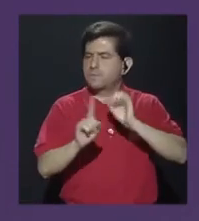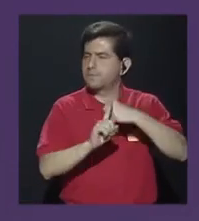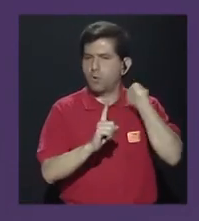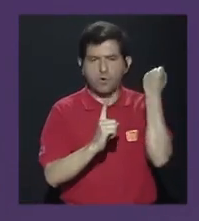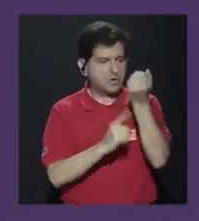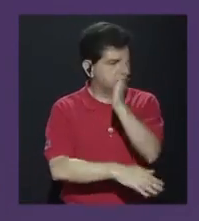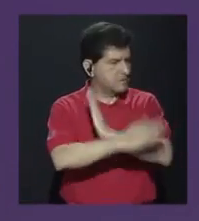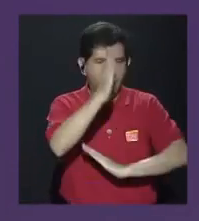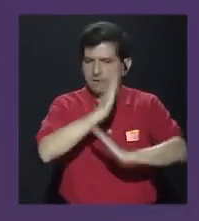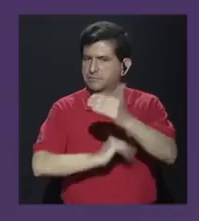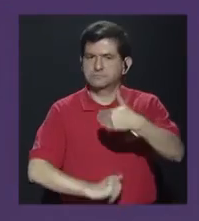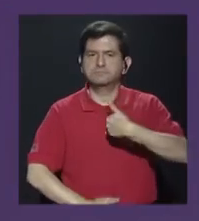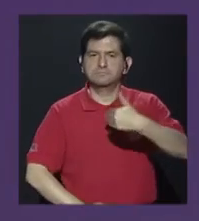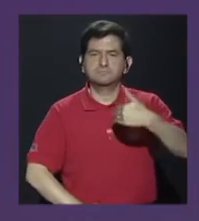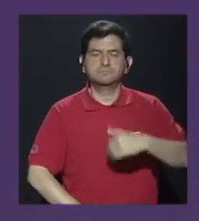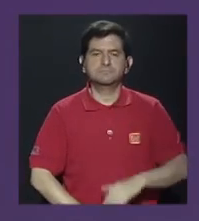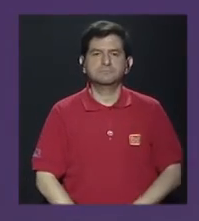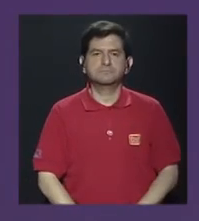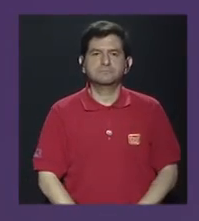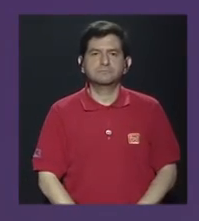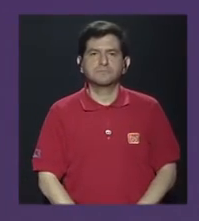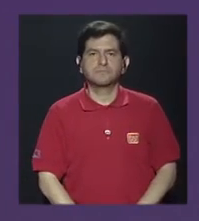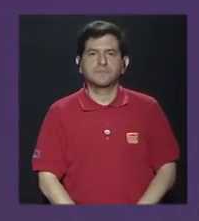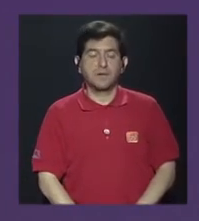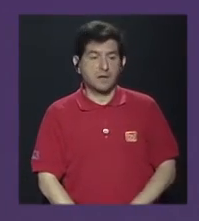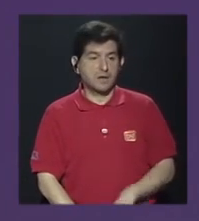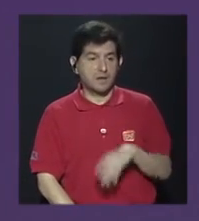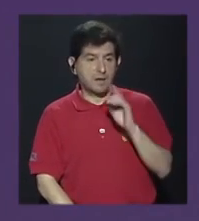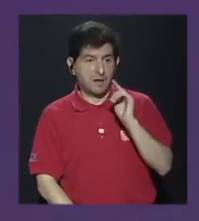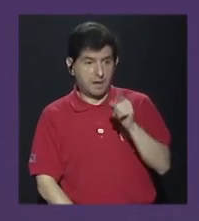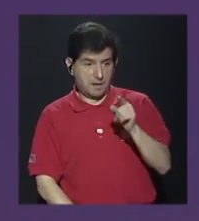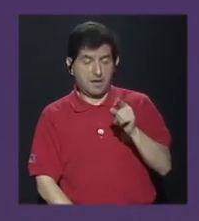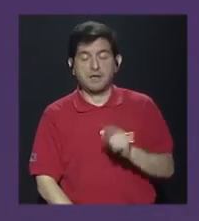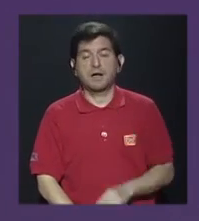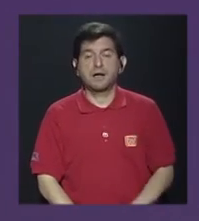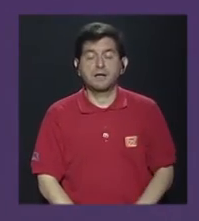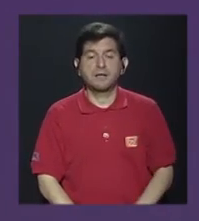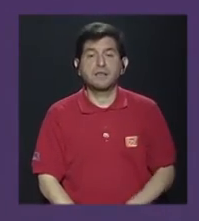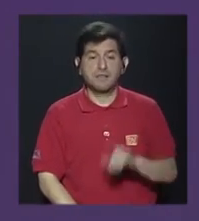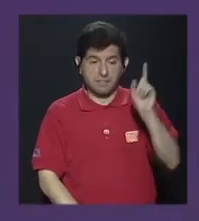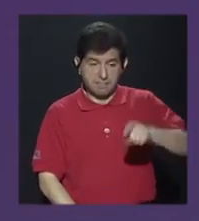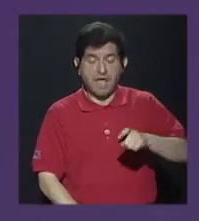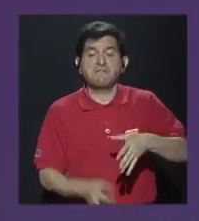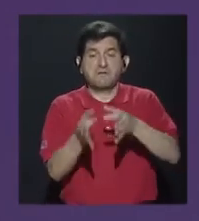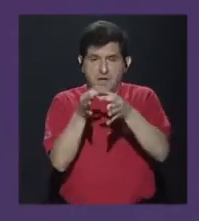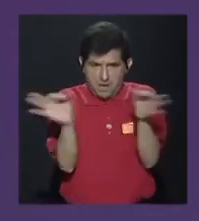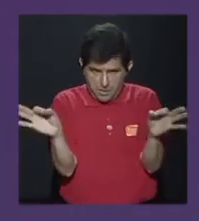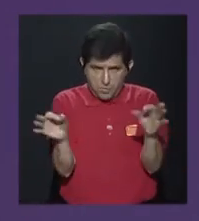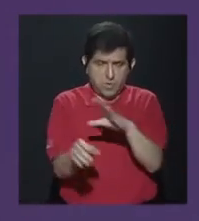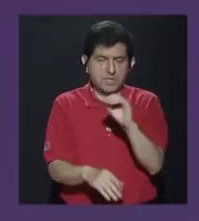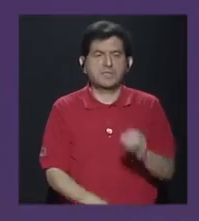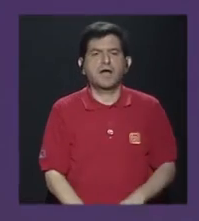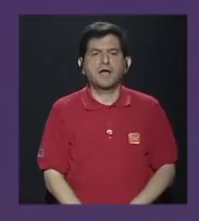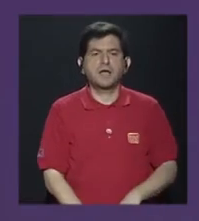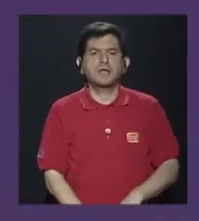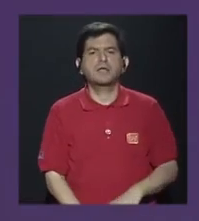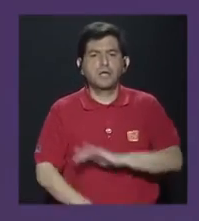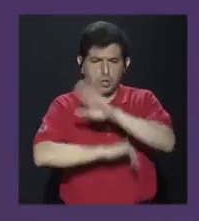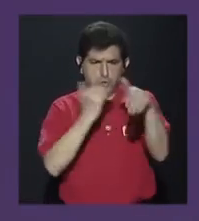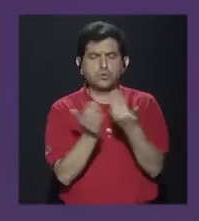de discapacidad tengamos, ¿verdad? Esta debe ser gratuita, ¿verdad? Y igual en formatos